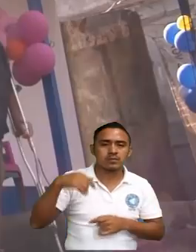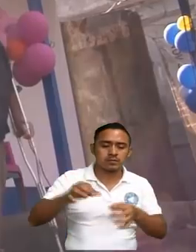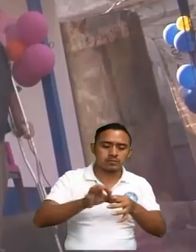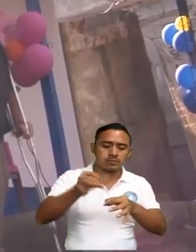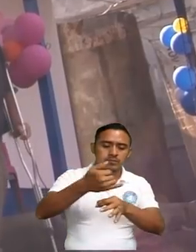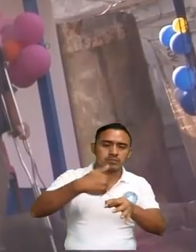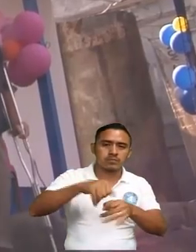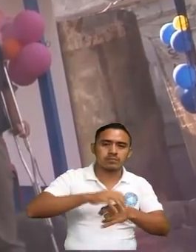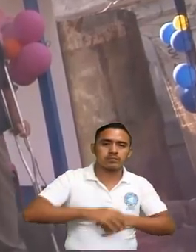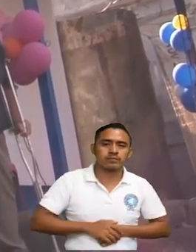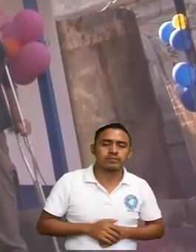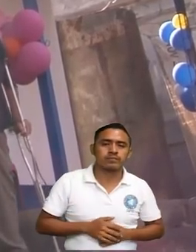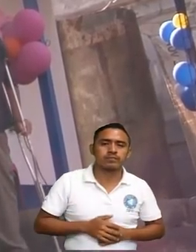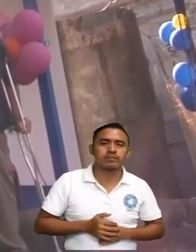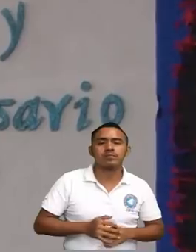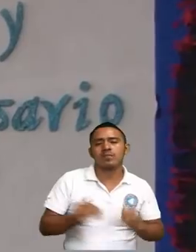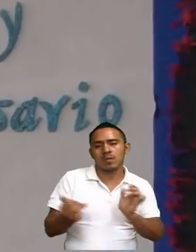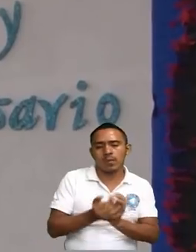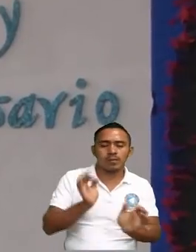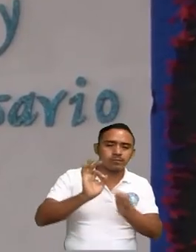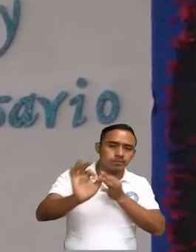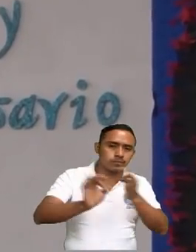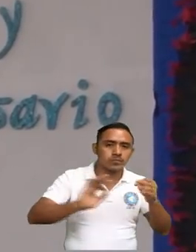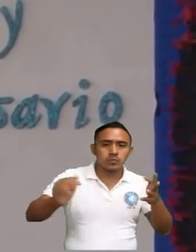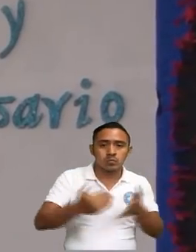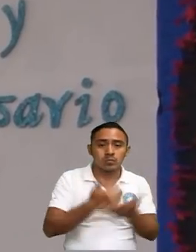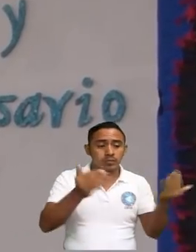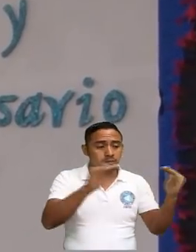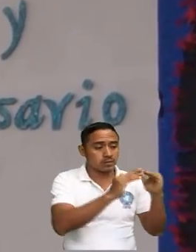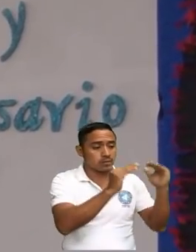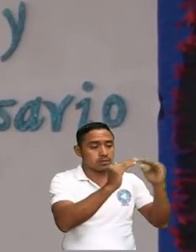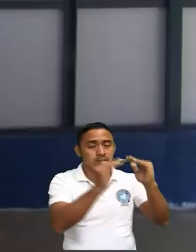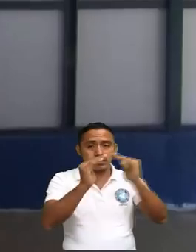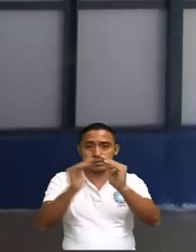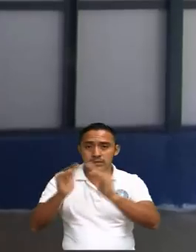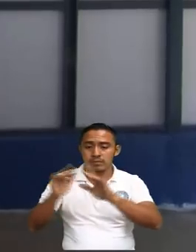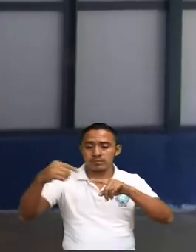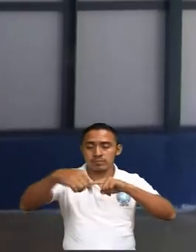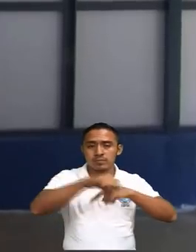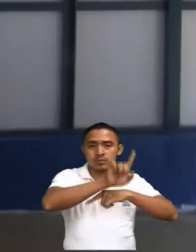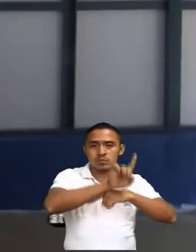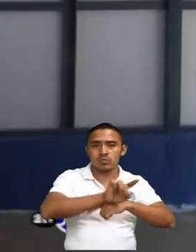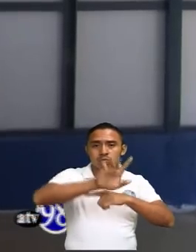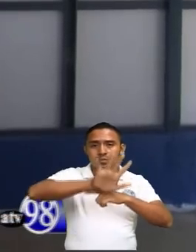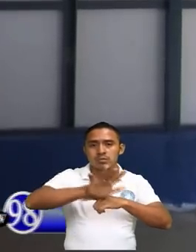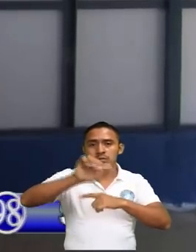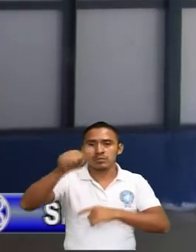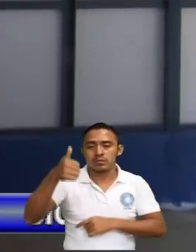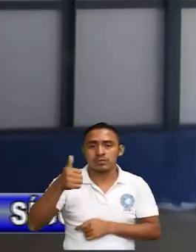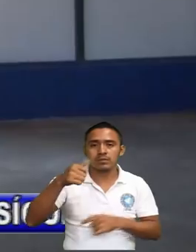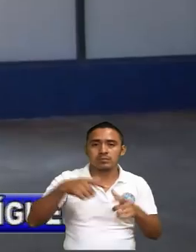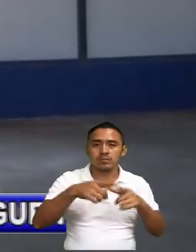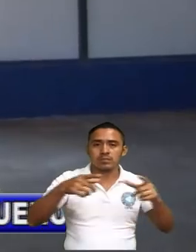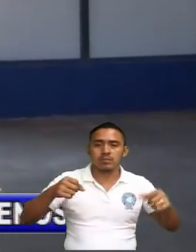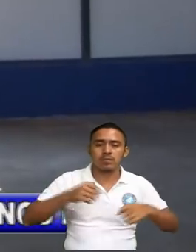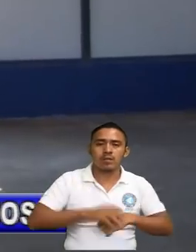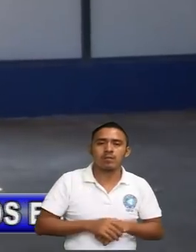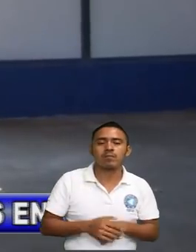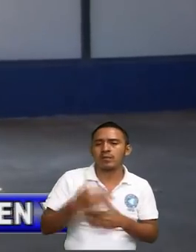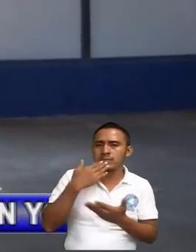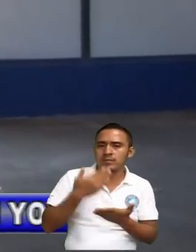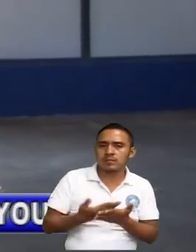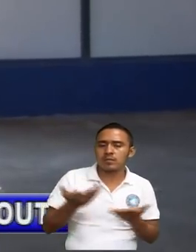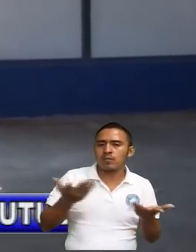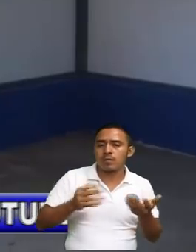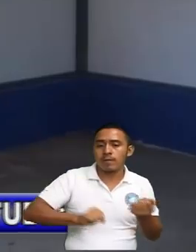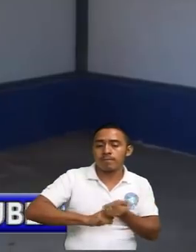Ometepe. Asimismo, detalló que se entregarán nuevas viviendas solidarias en los distritos 1, 5 y 6 de Managua. Esto gracias al